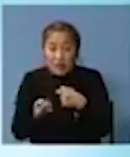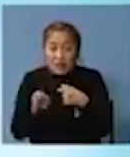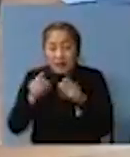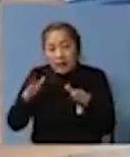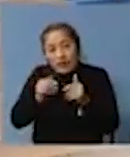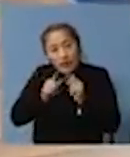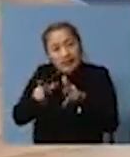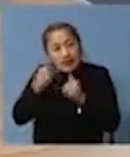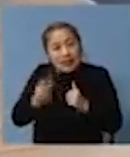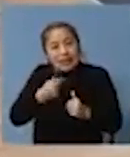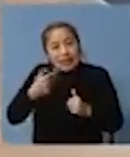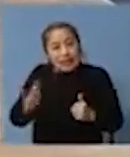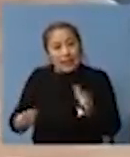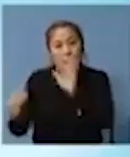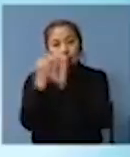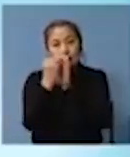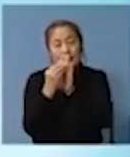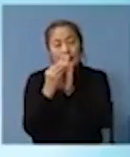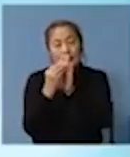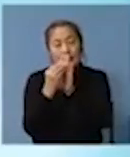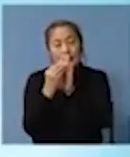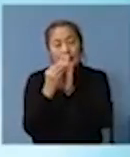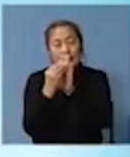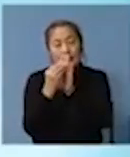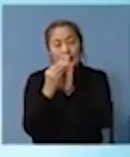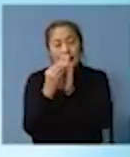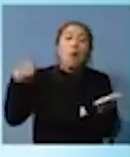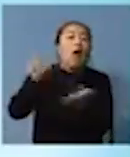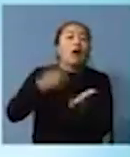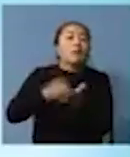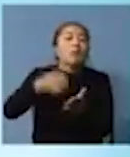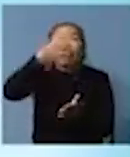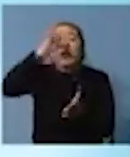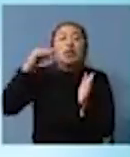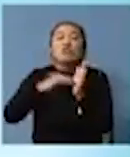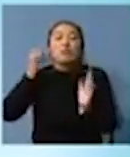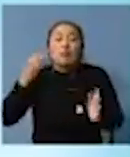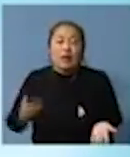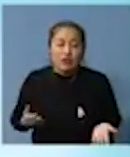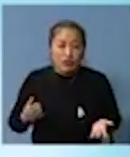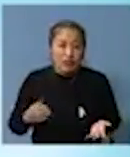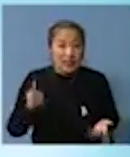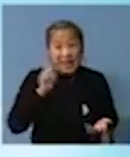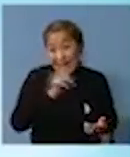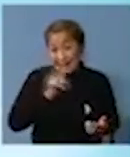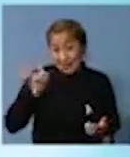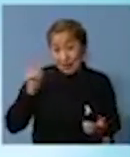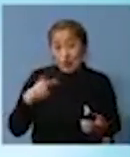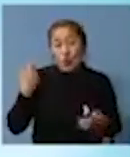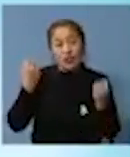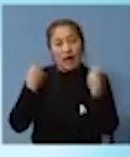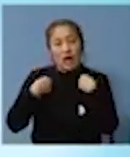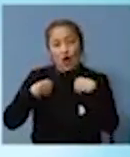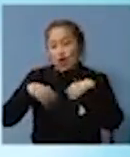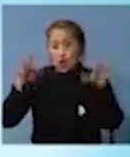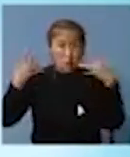Por eso decía, si él quiere estar en la lista, que la mujer dice que ponga 20 millones de pesos. Entonces nosotros acá vemos una